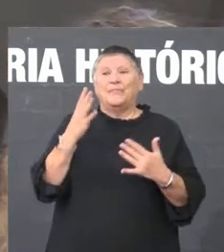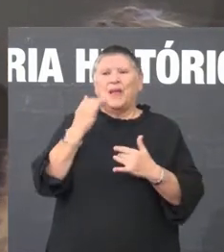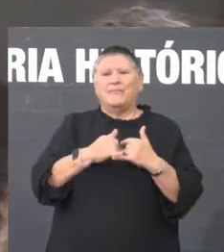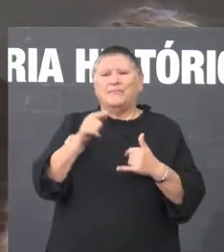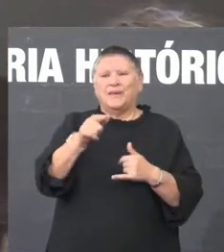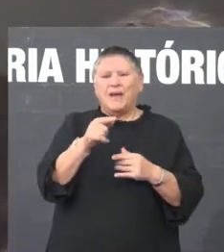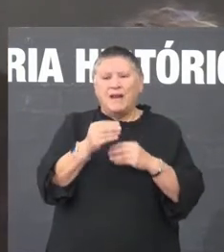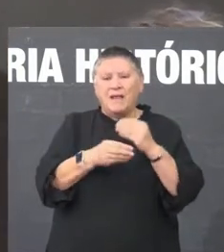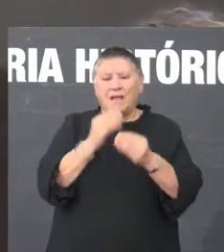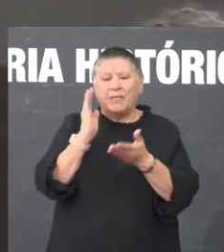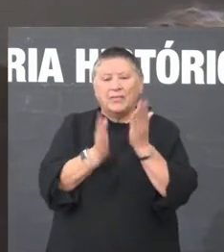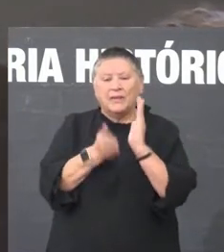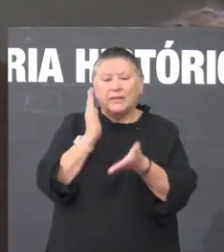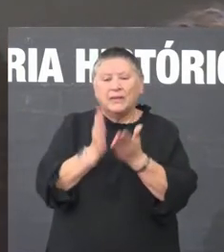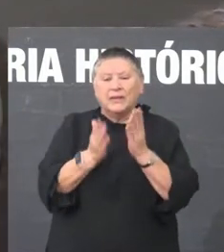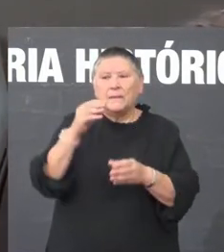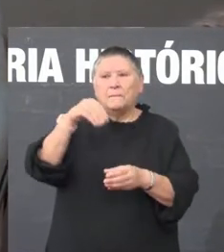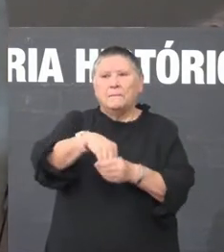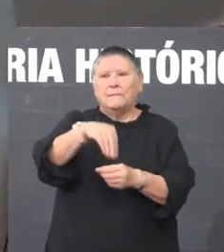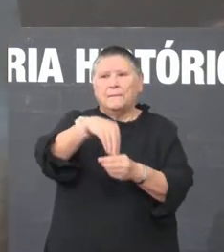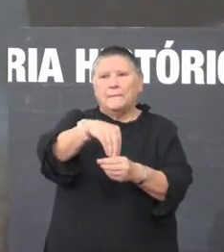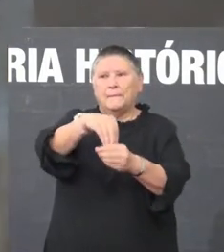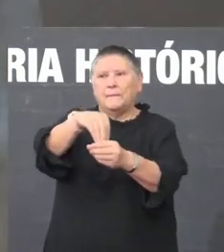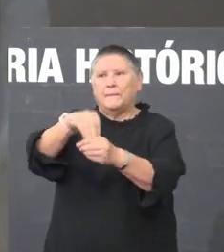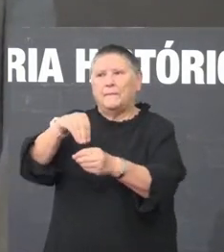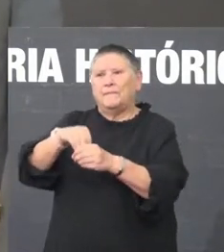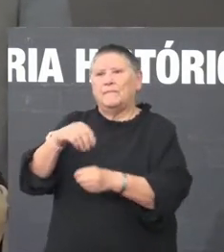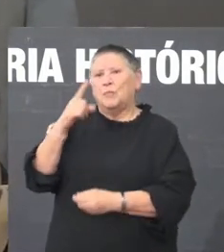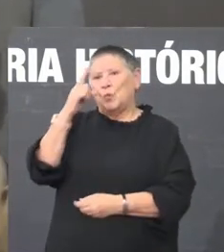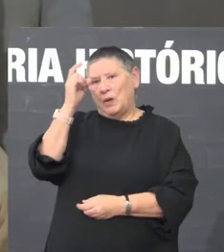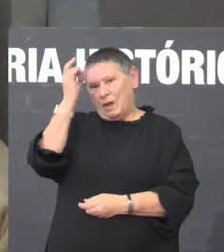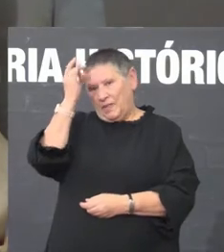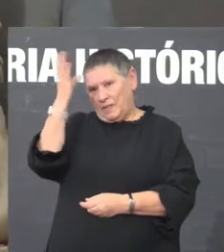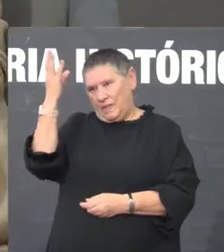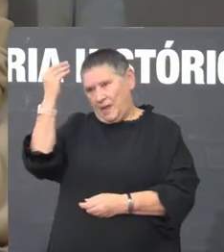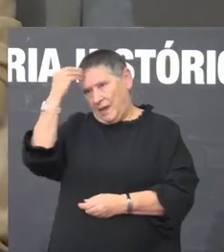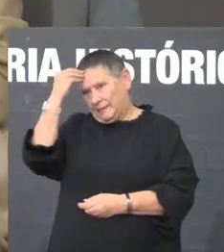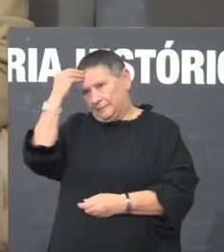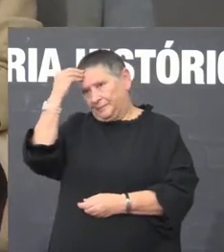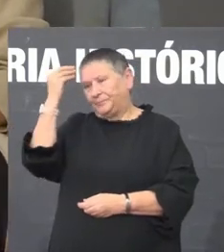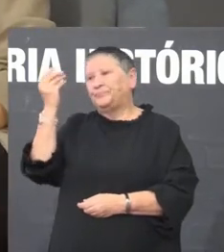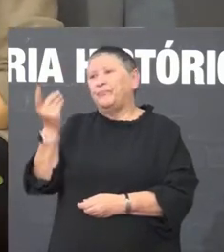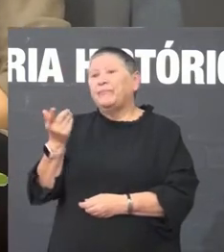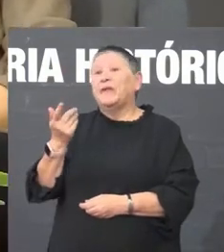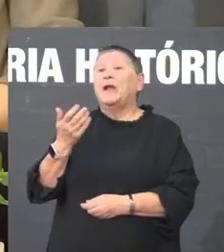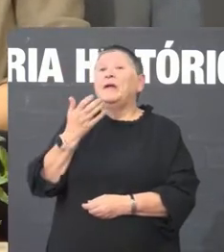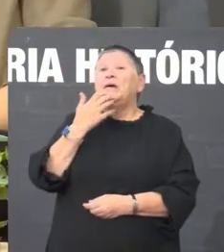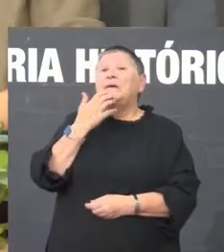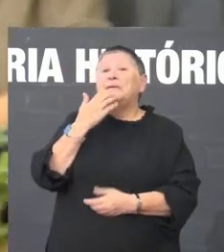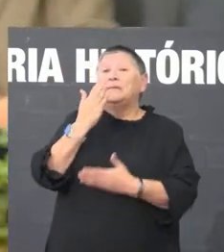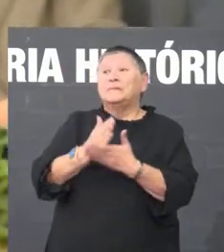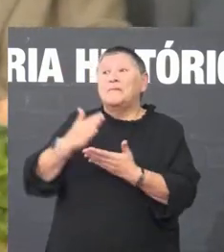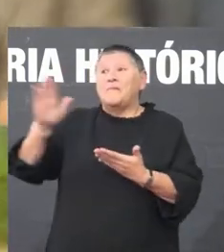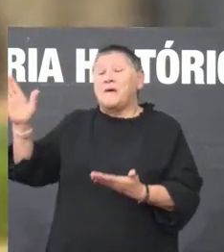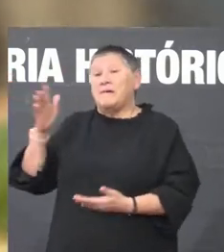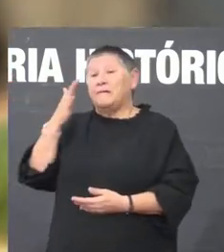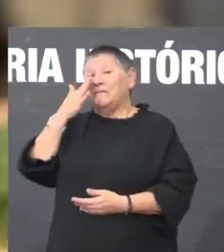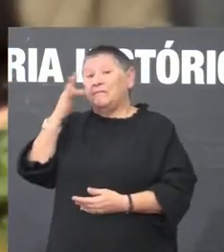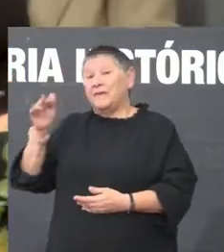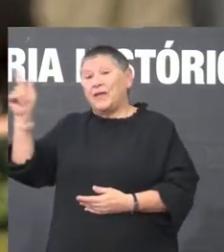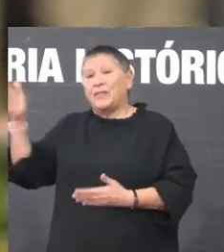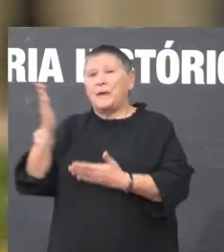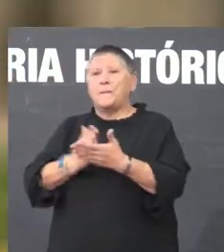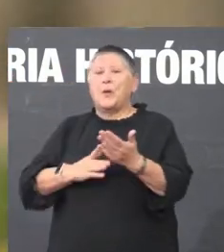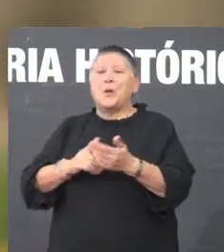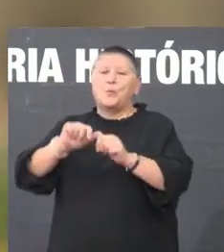forjando es una idea determinada de país, ¿no? Yo creo que en base, y en Francia es un paralelo, porque yo creo que al final el